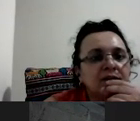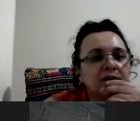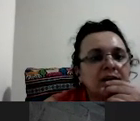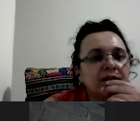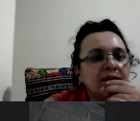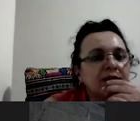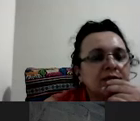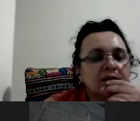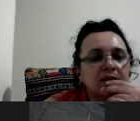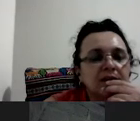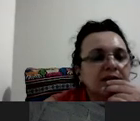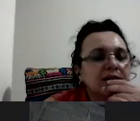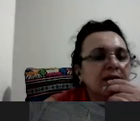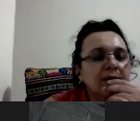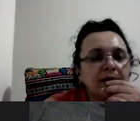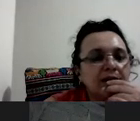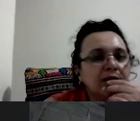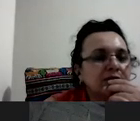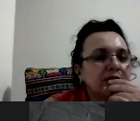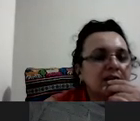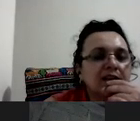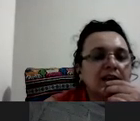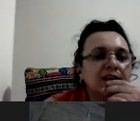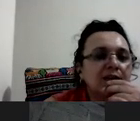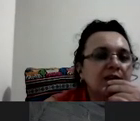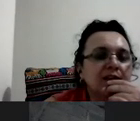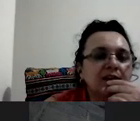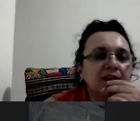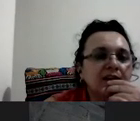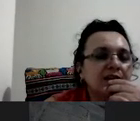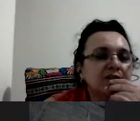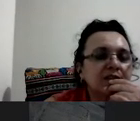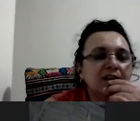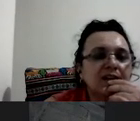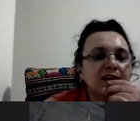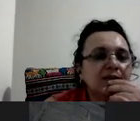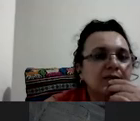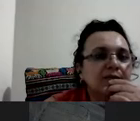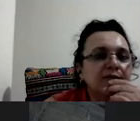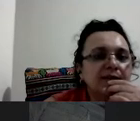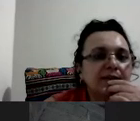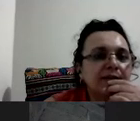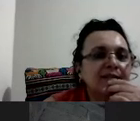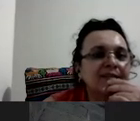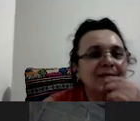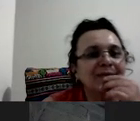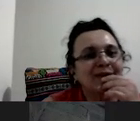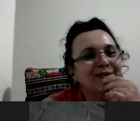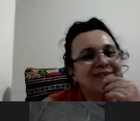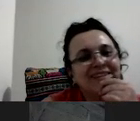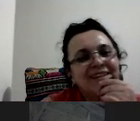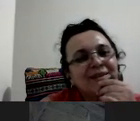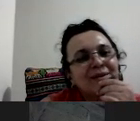Ahí solo que de veras usted esté tan mal de los dientes que eso le esté generando fiebre.